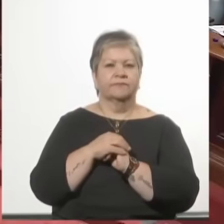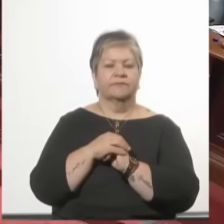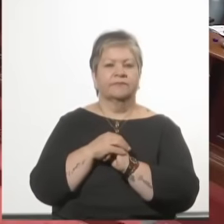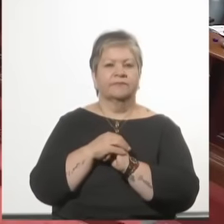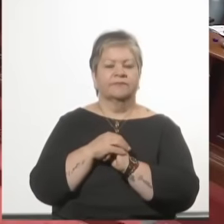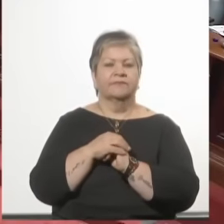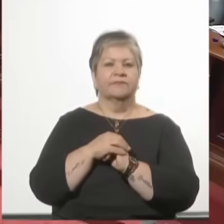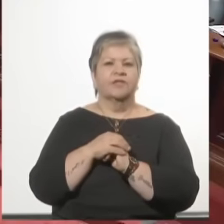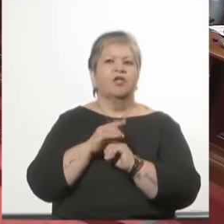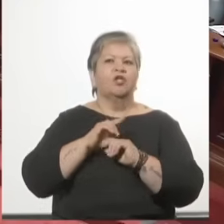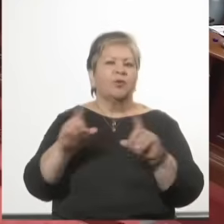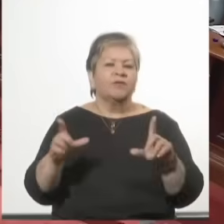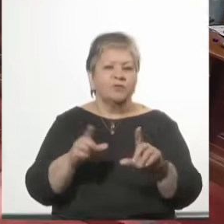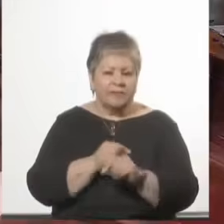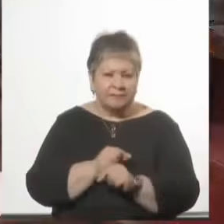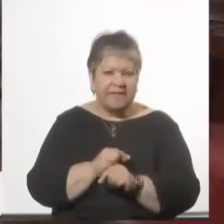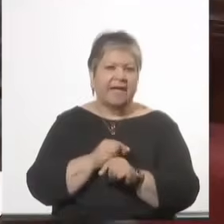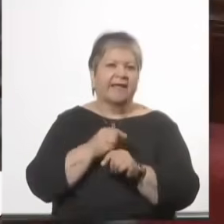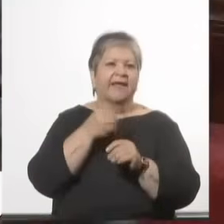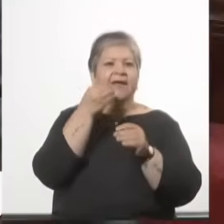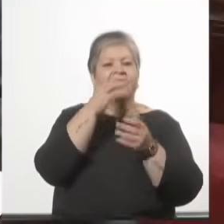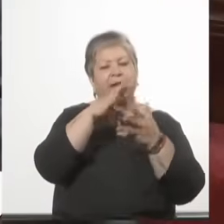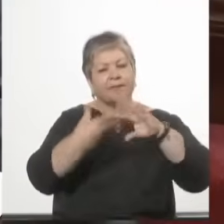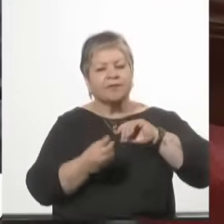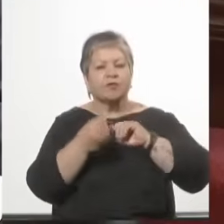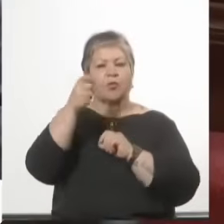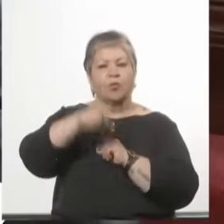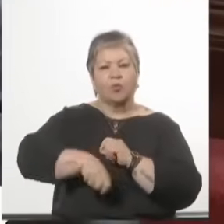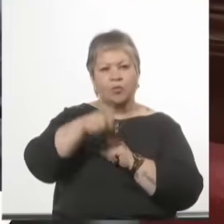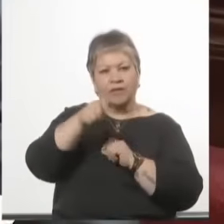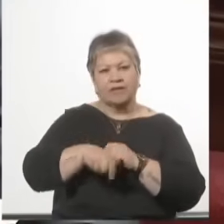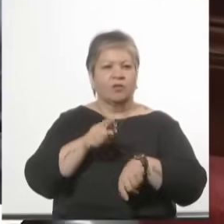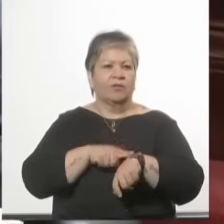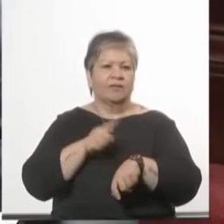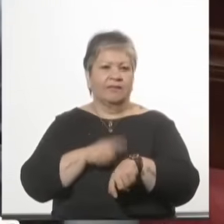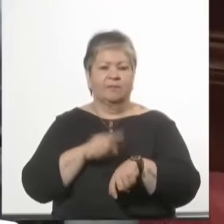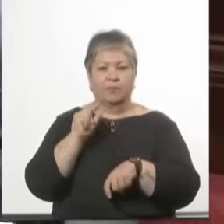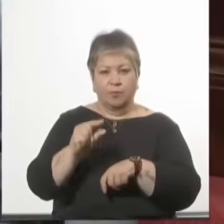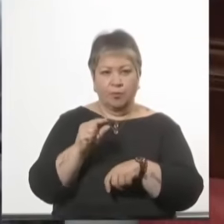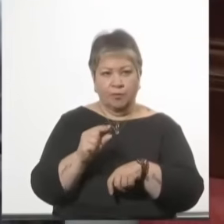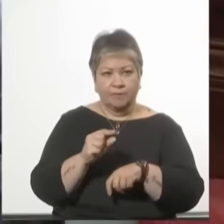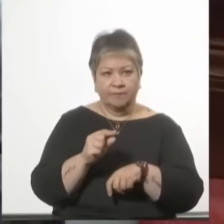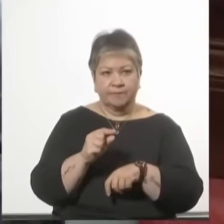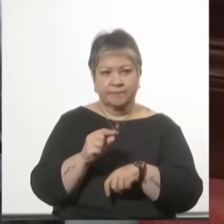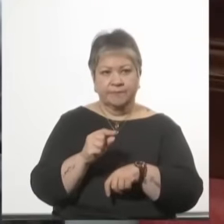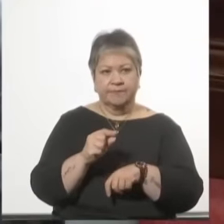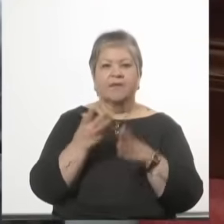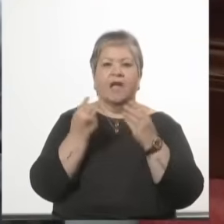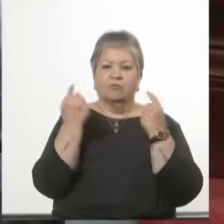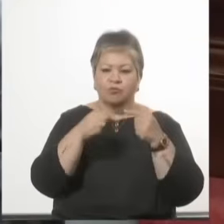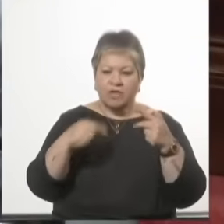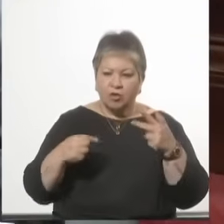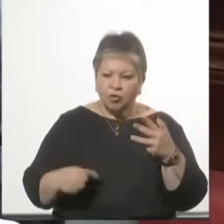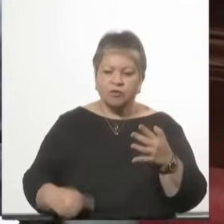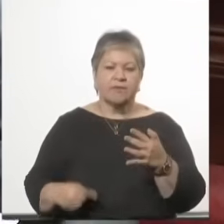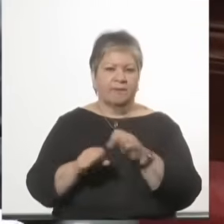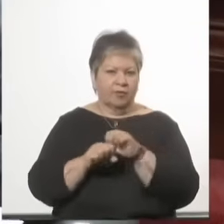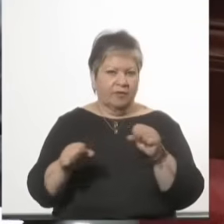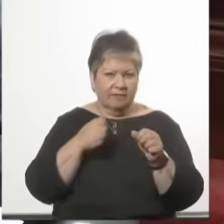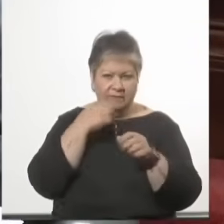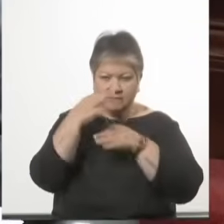que sin ánimo de realizar una acabada exposición de aspectos jurídicos, porque además el tiempo es escaso y hay mucha cosa para seguir diciendo,